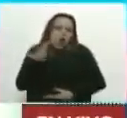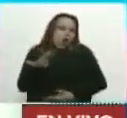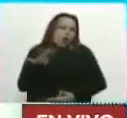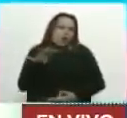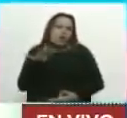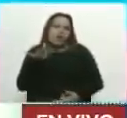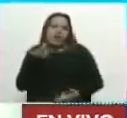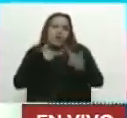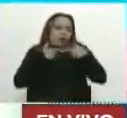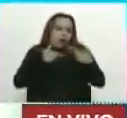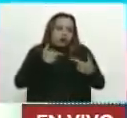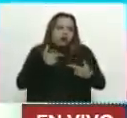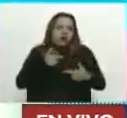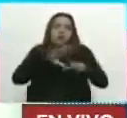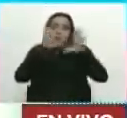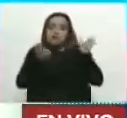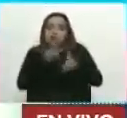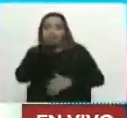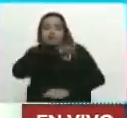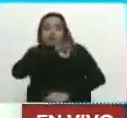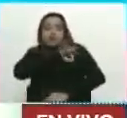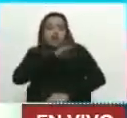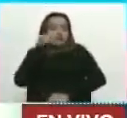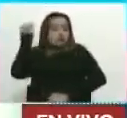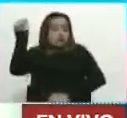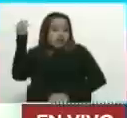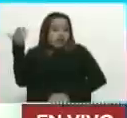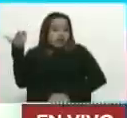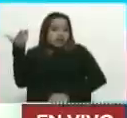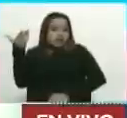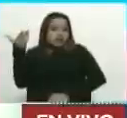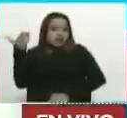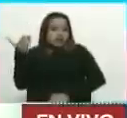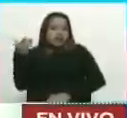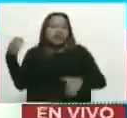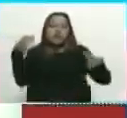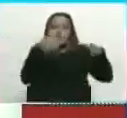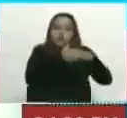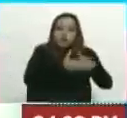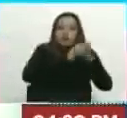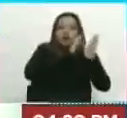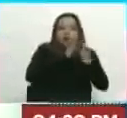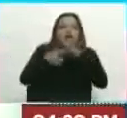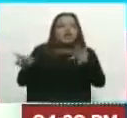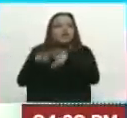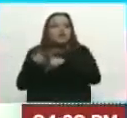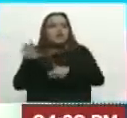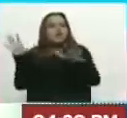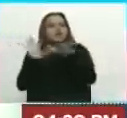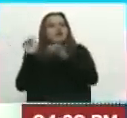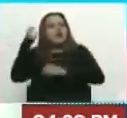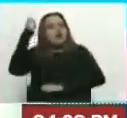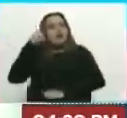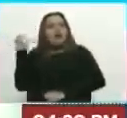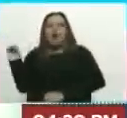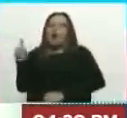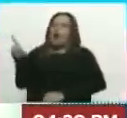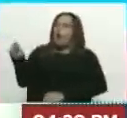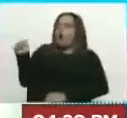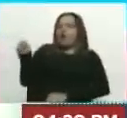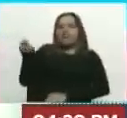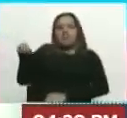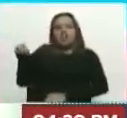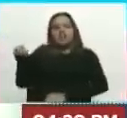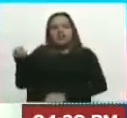en un mundo socialista, donde desde luego organismos como la Unión Europea o como la OTAN o como otros